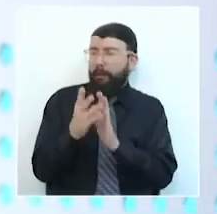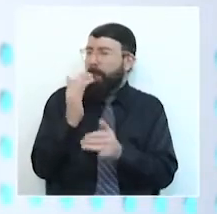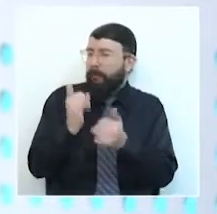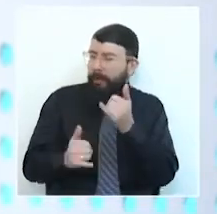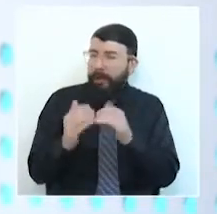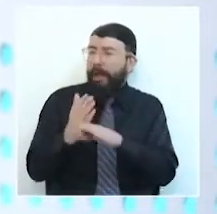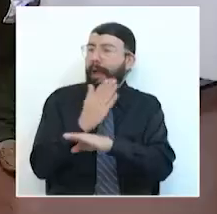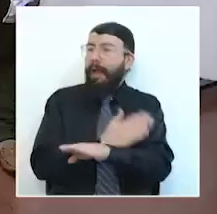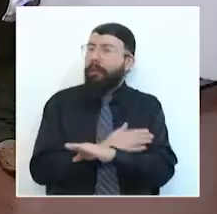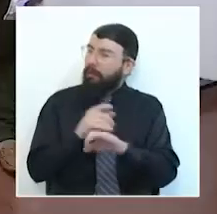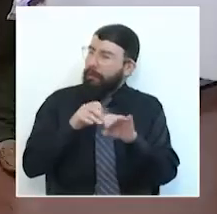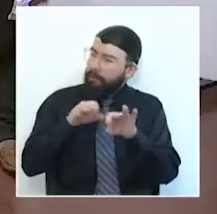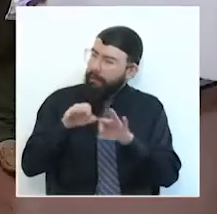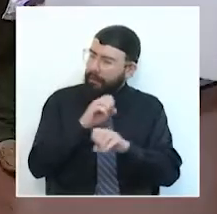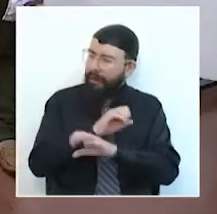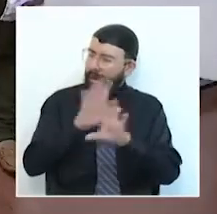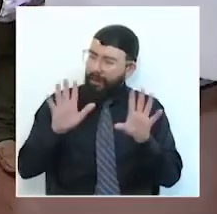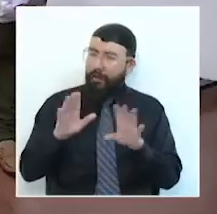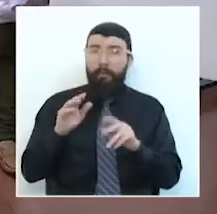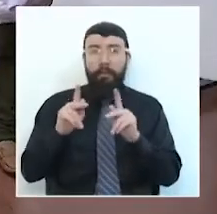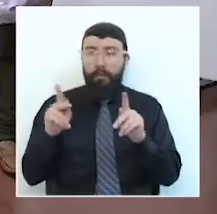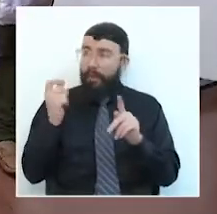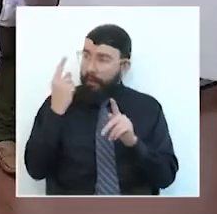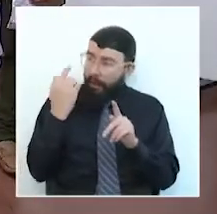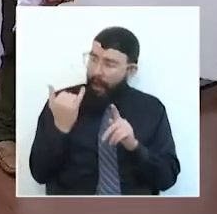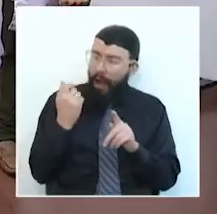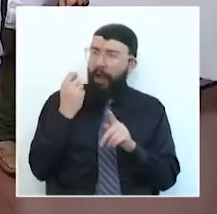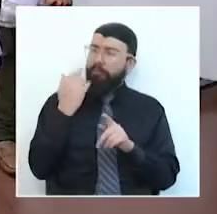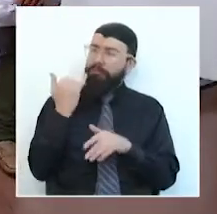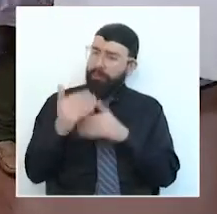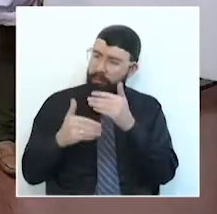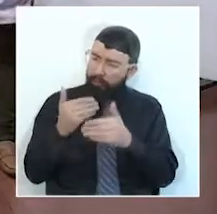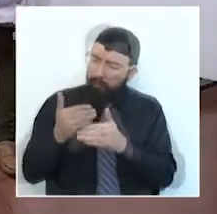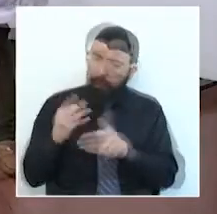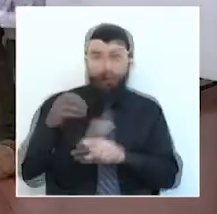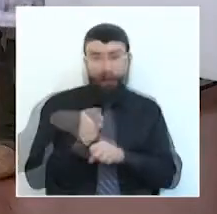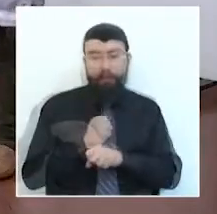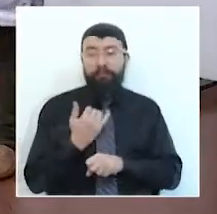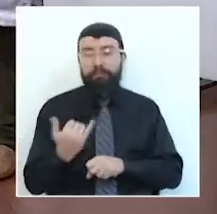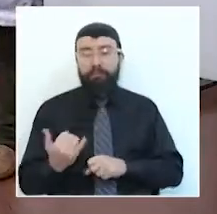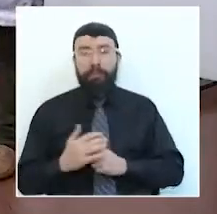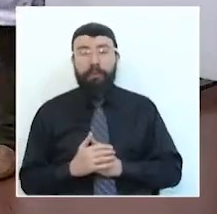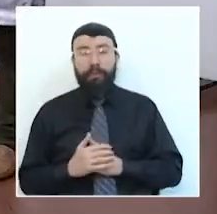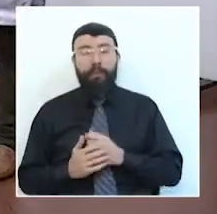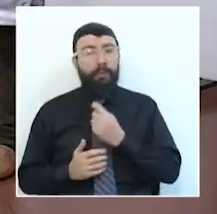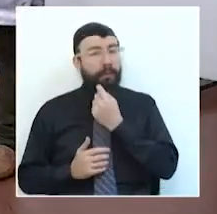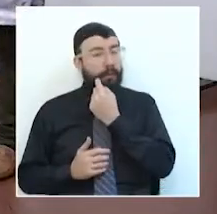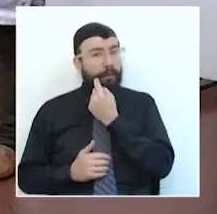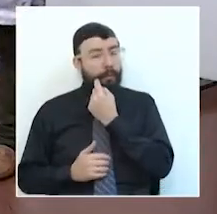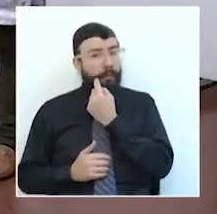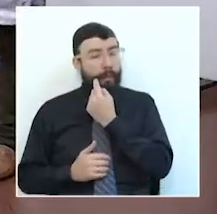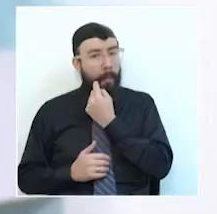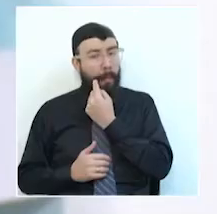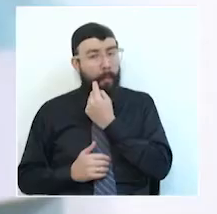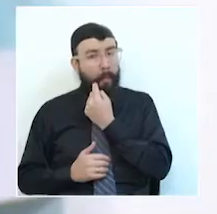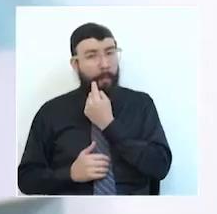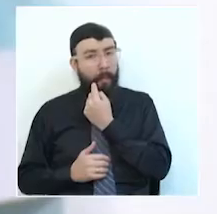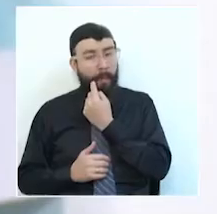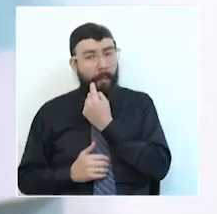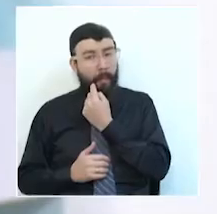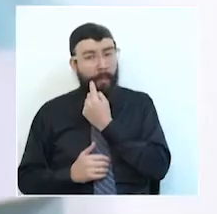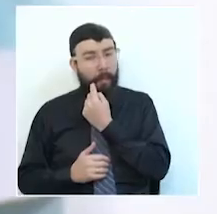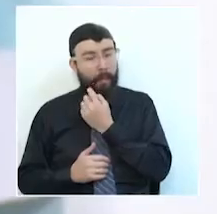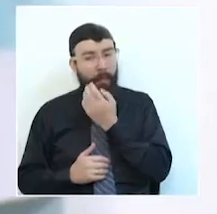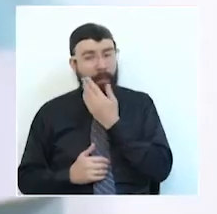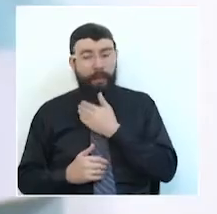jimmy que la gente entienda y comprenda de las riquezas que tenemos y no estábamos utilizando bueno yo me dirigiría a dos partes primero